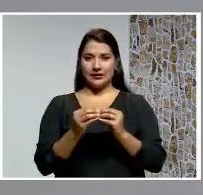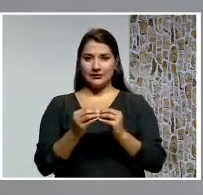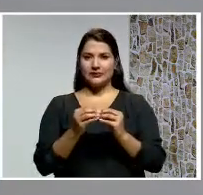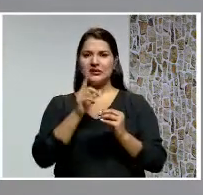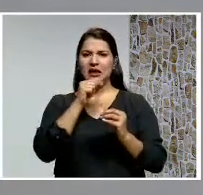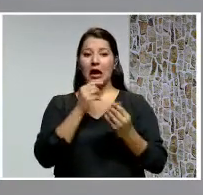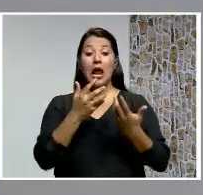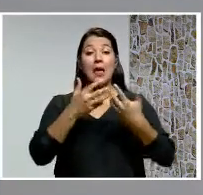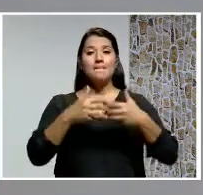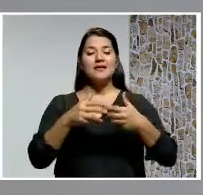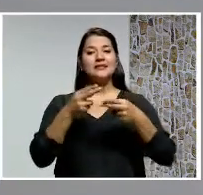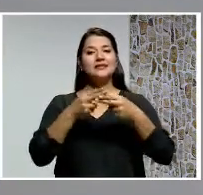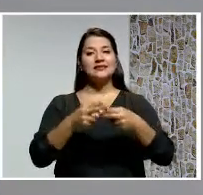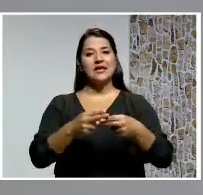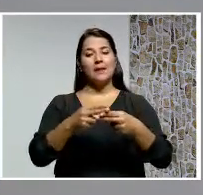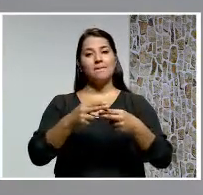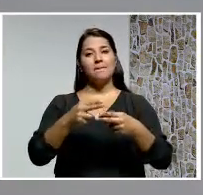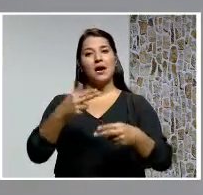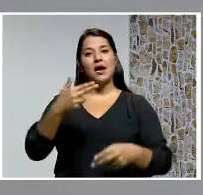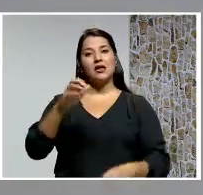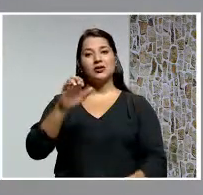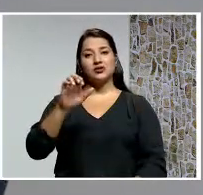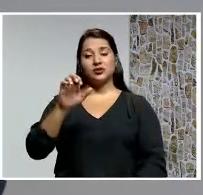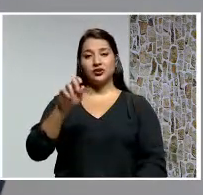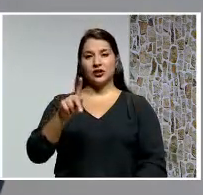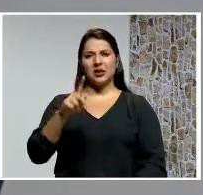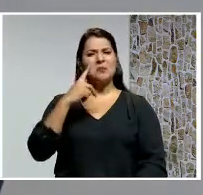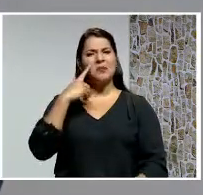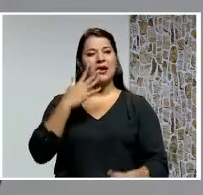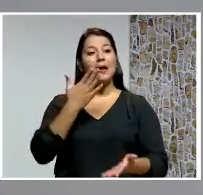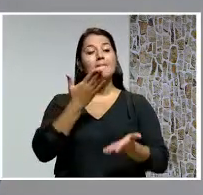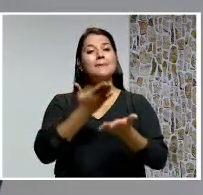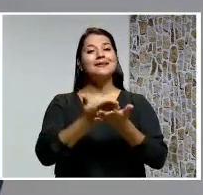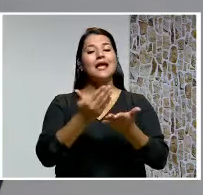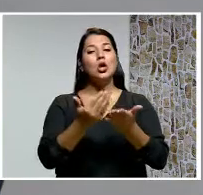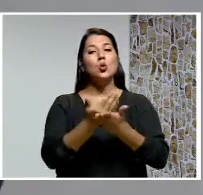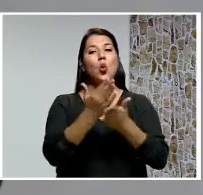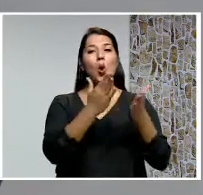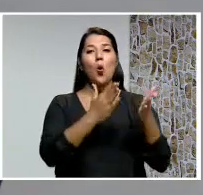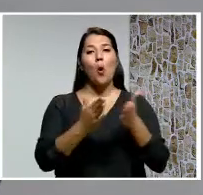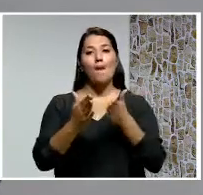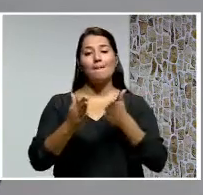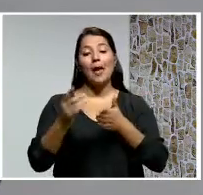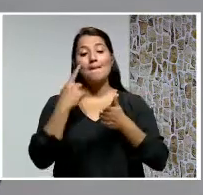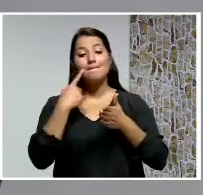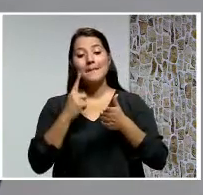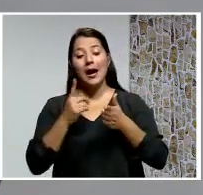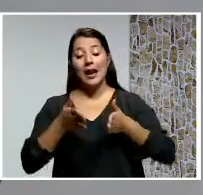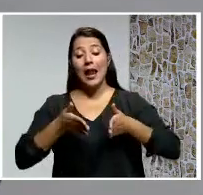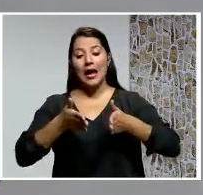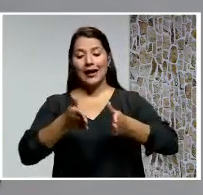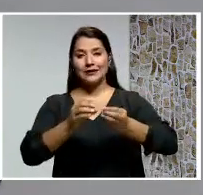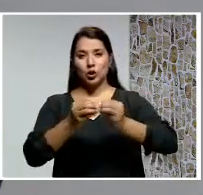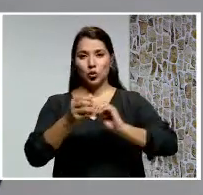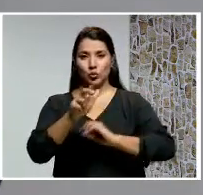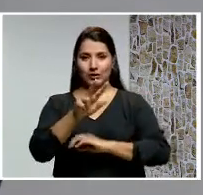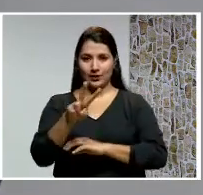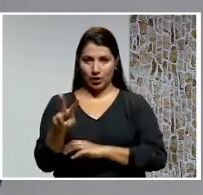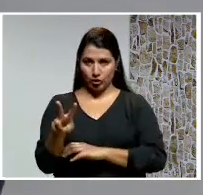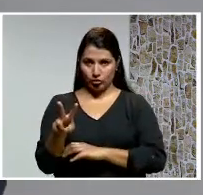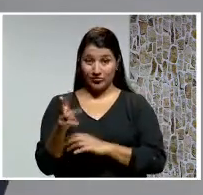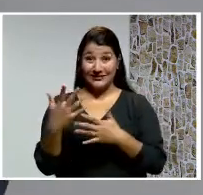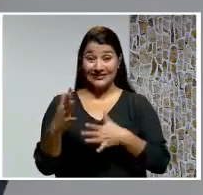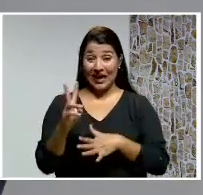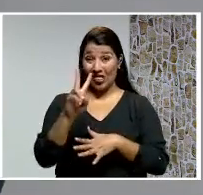la empresa CHECK para presentar un nuevo plan de intervención en la ruta 32. Luego de 2 años